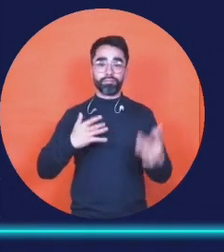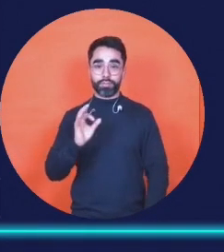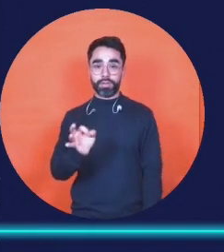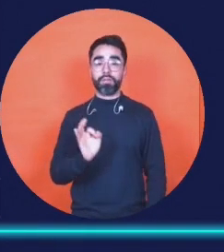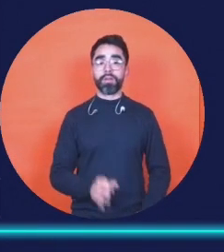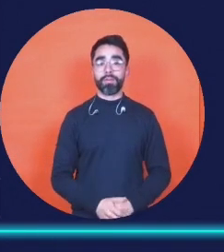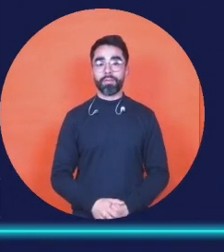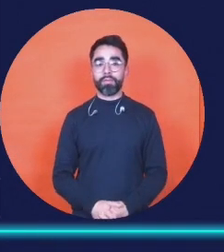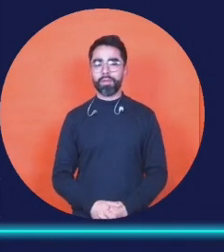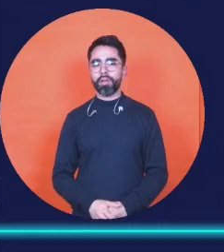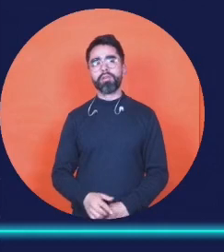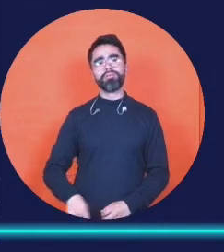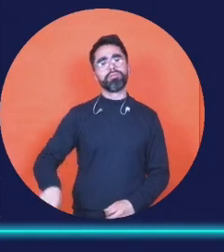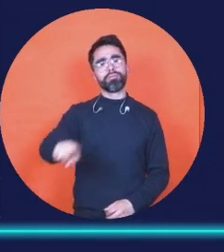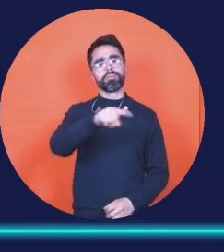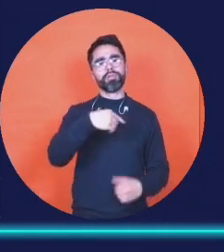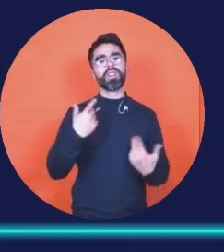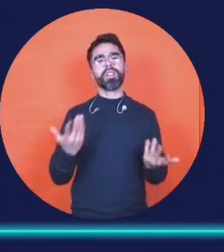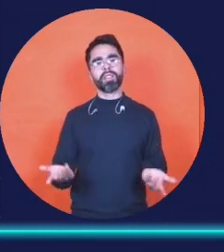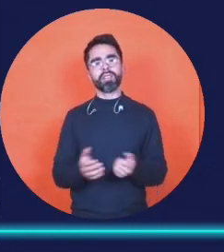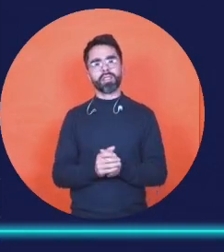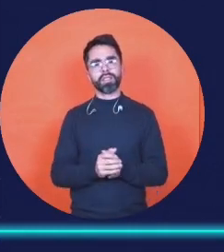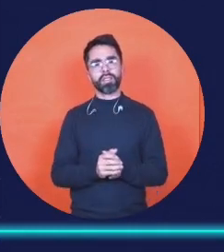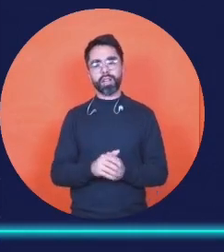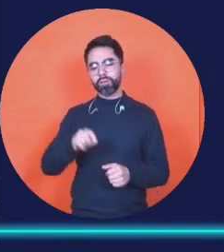Si ustedes se preguntan qué se necesita para ser un pickpocker,